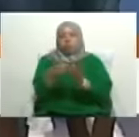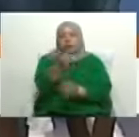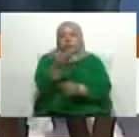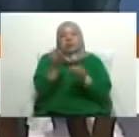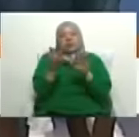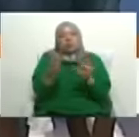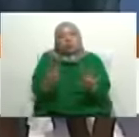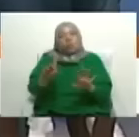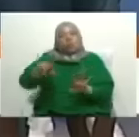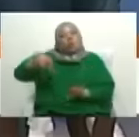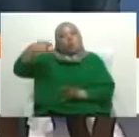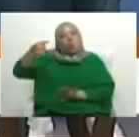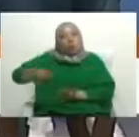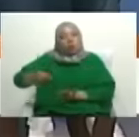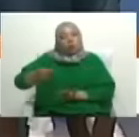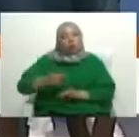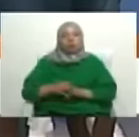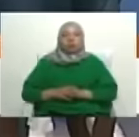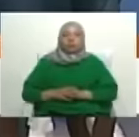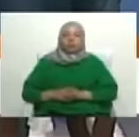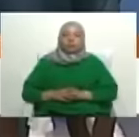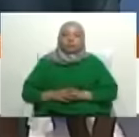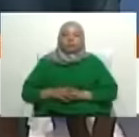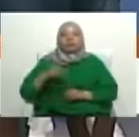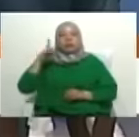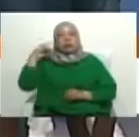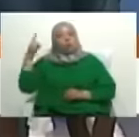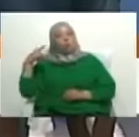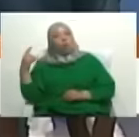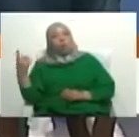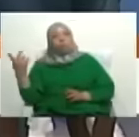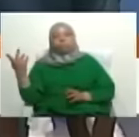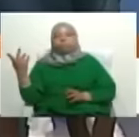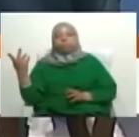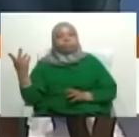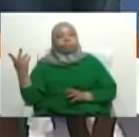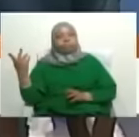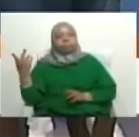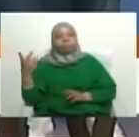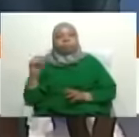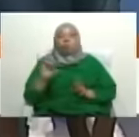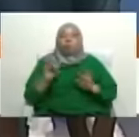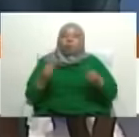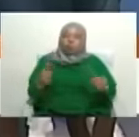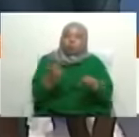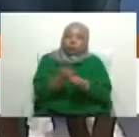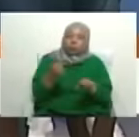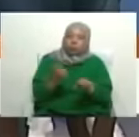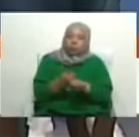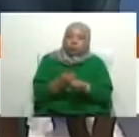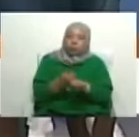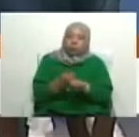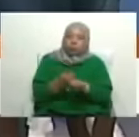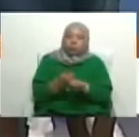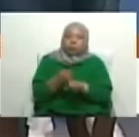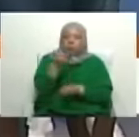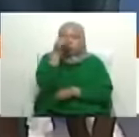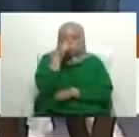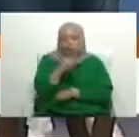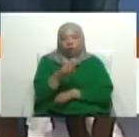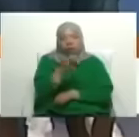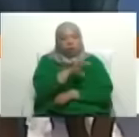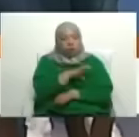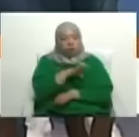2017 y luego la hora loca y brutal que arrancó en enero del año